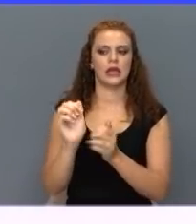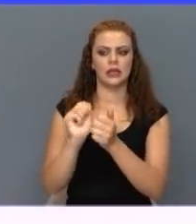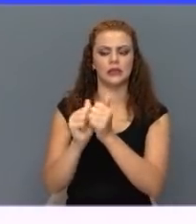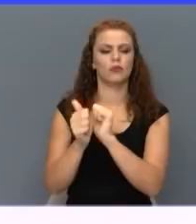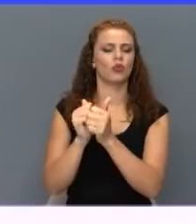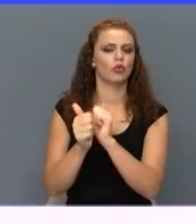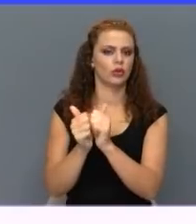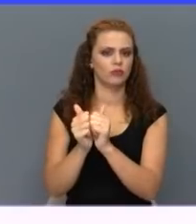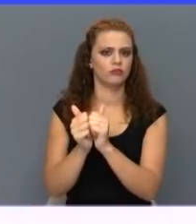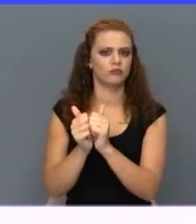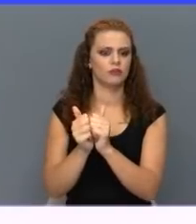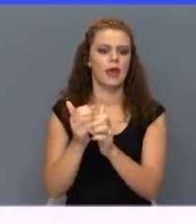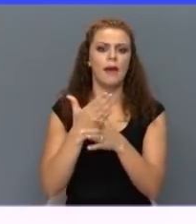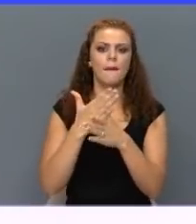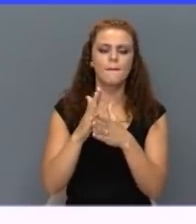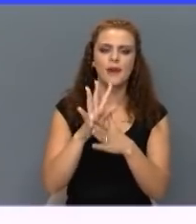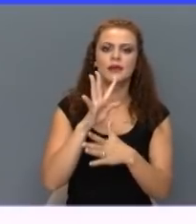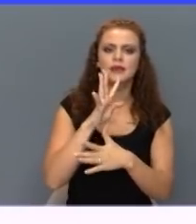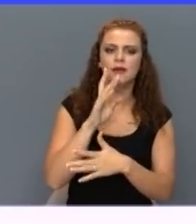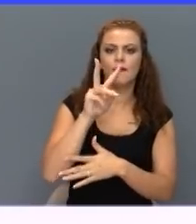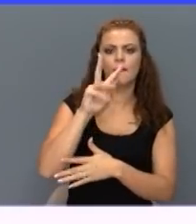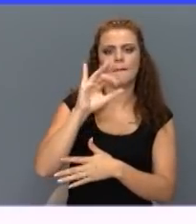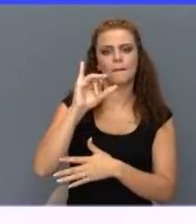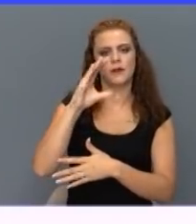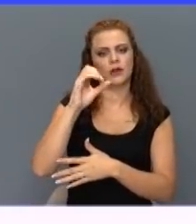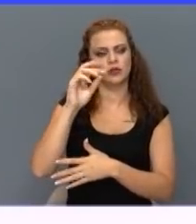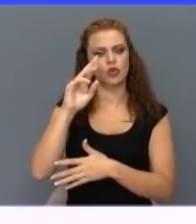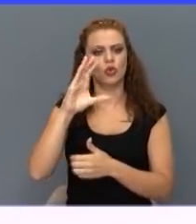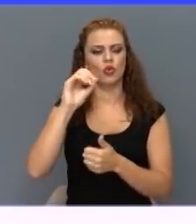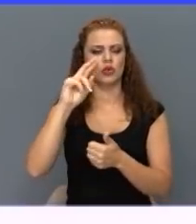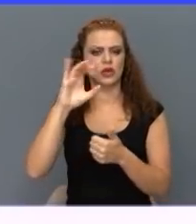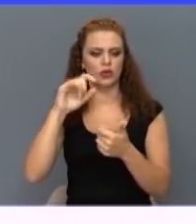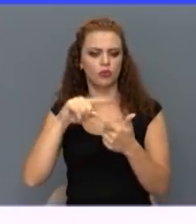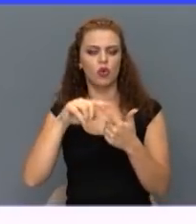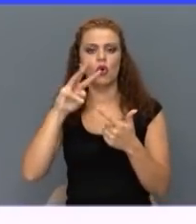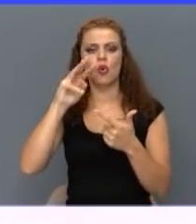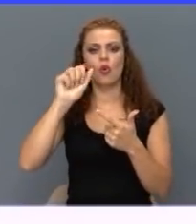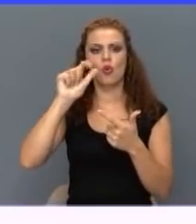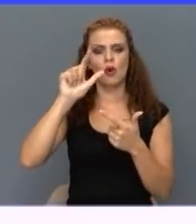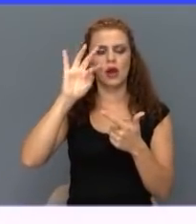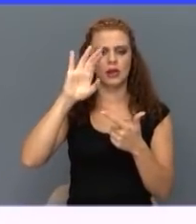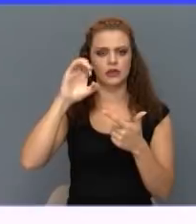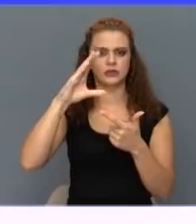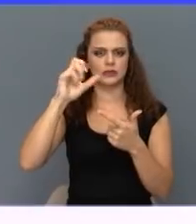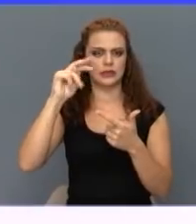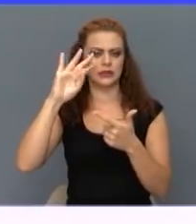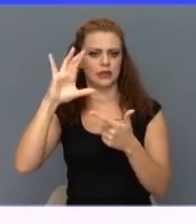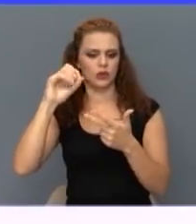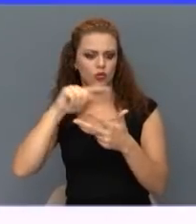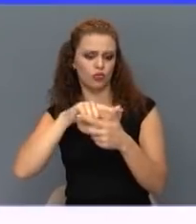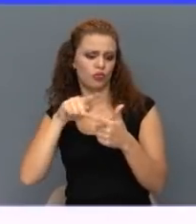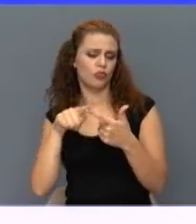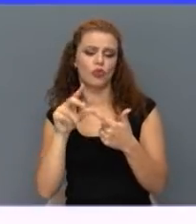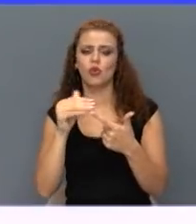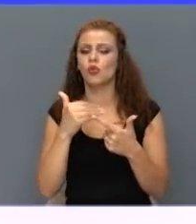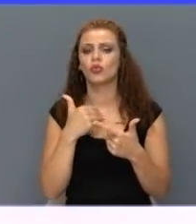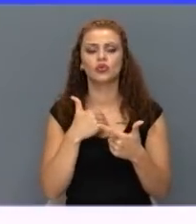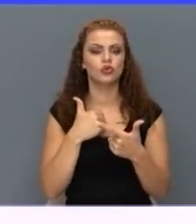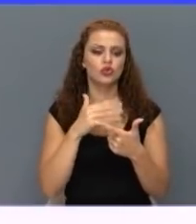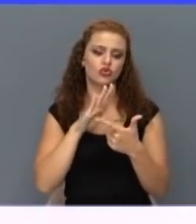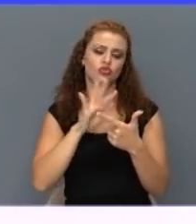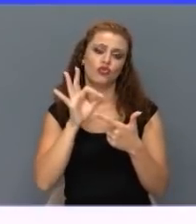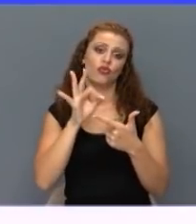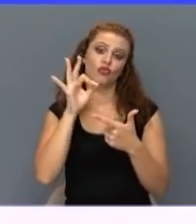la parte de que hablamos víctor cordero walter centeno que ni siquiera el centeno tiene su